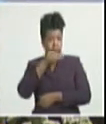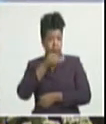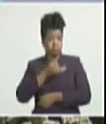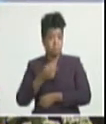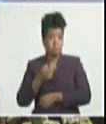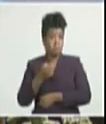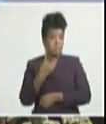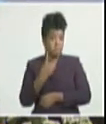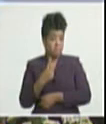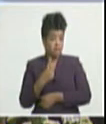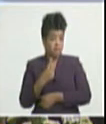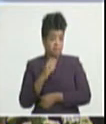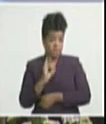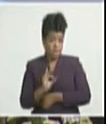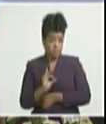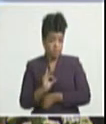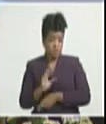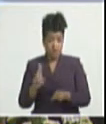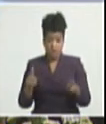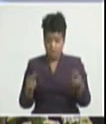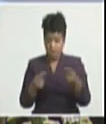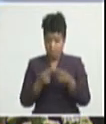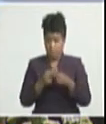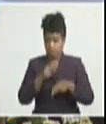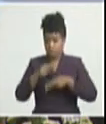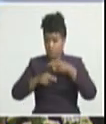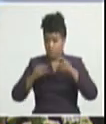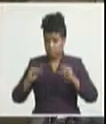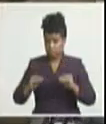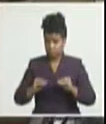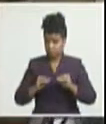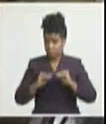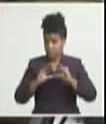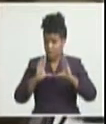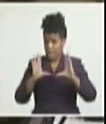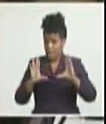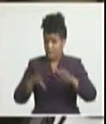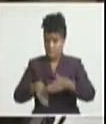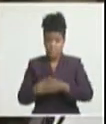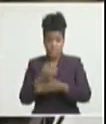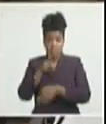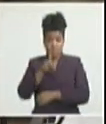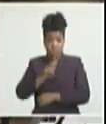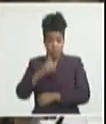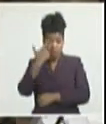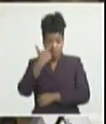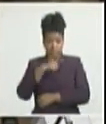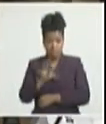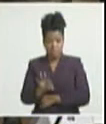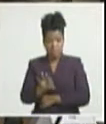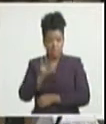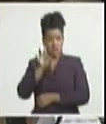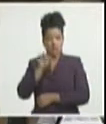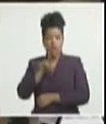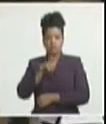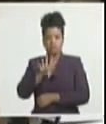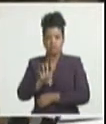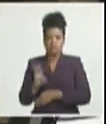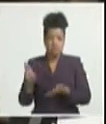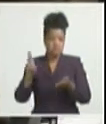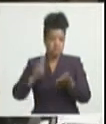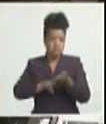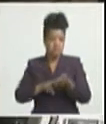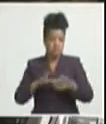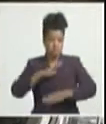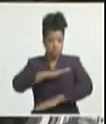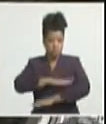electo Comité Central, efectuado en horas de la mañana de este histórico 19 de abril, eligió a los 14 miembros del Buró Político, los